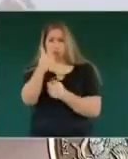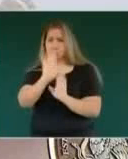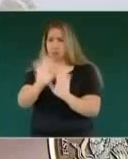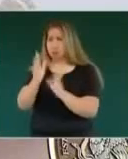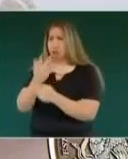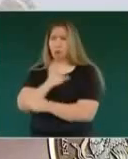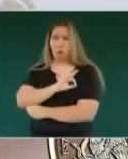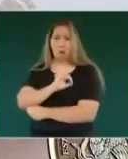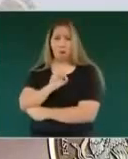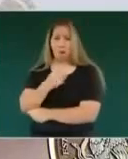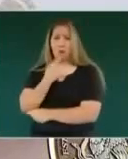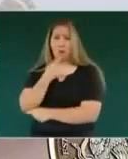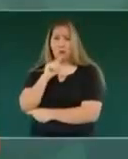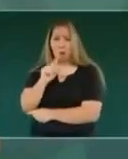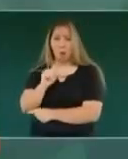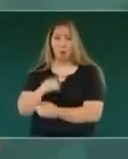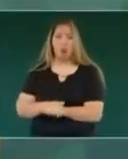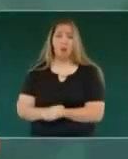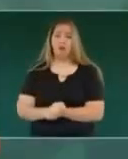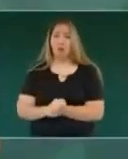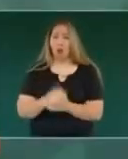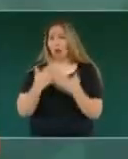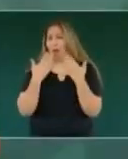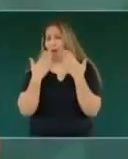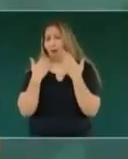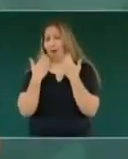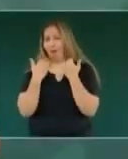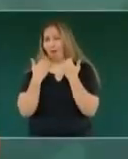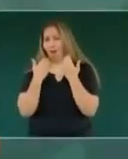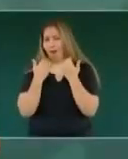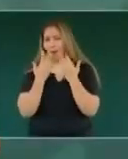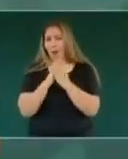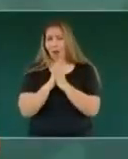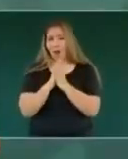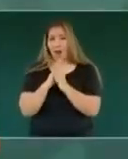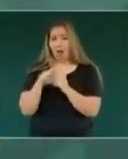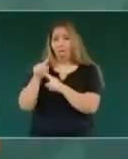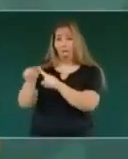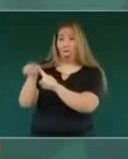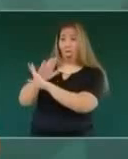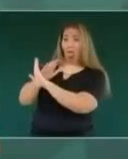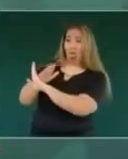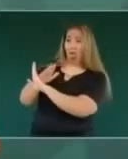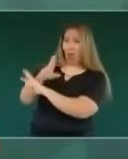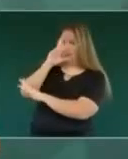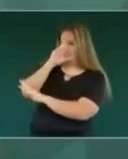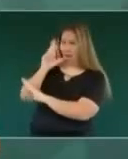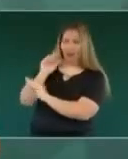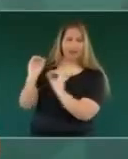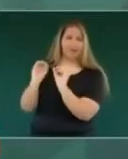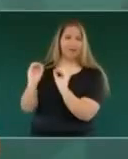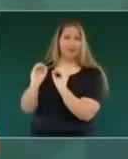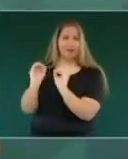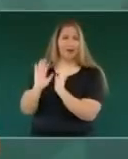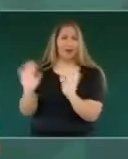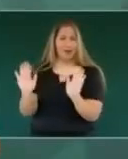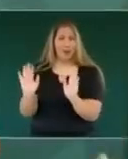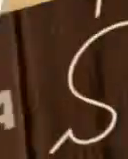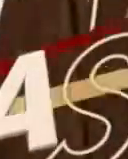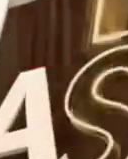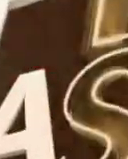muy importante ahorita. Un personaje que no tiene mi mira. Ah, no, sí, mide un metro. Ah, ok, sí. Bueno, sale. Vamos a otra